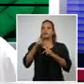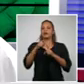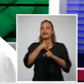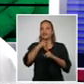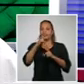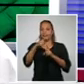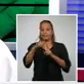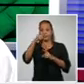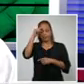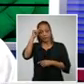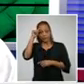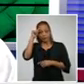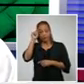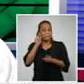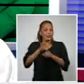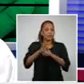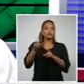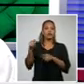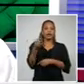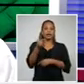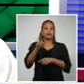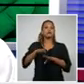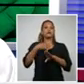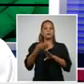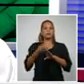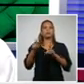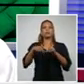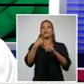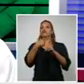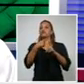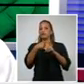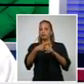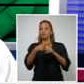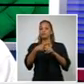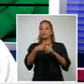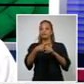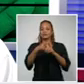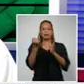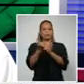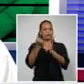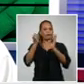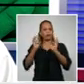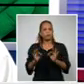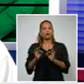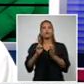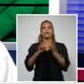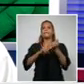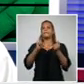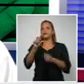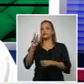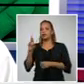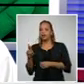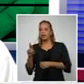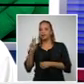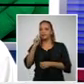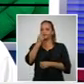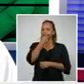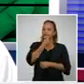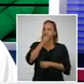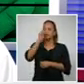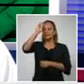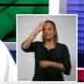sido negativo, se dio positivo, se confirmó, se ingresó, tuvo